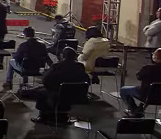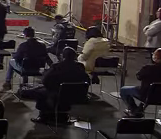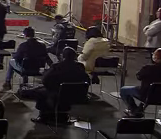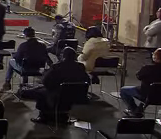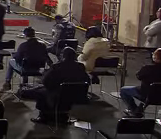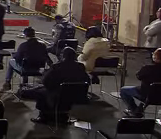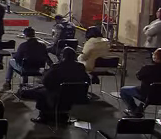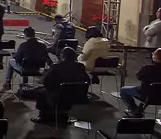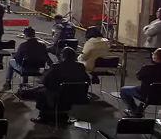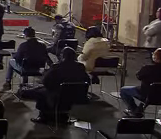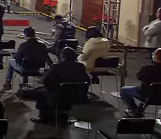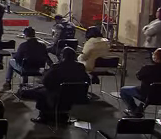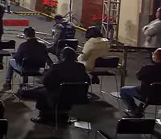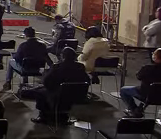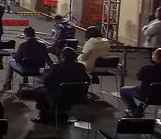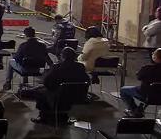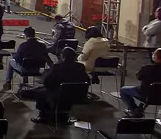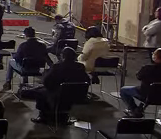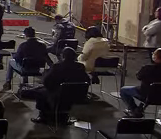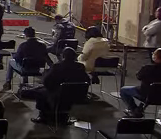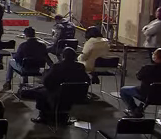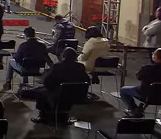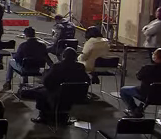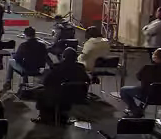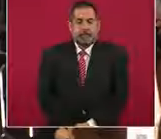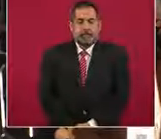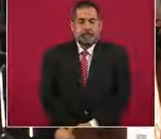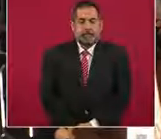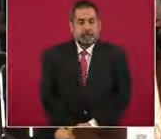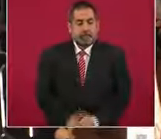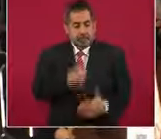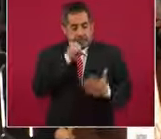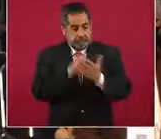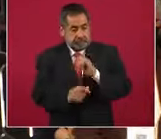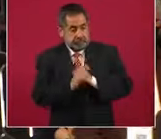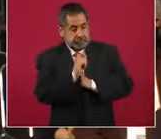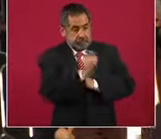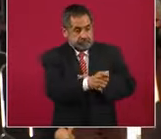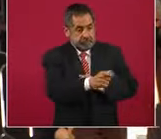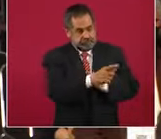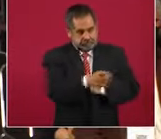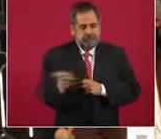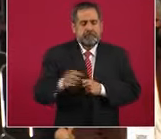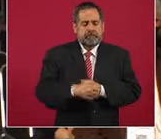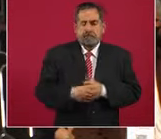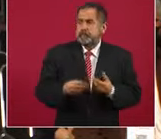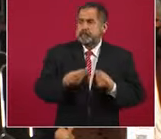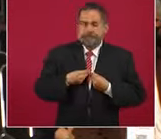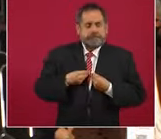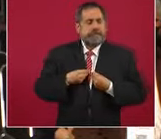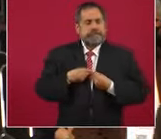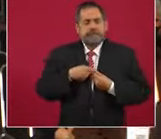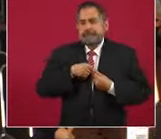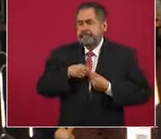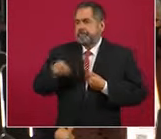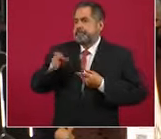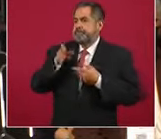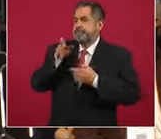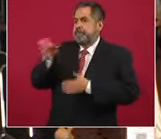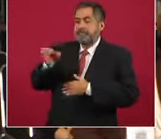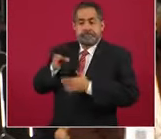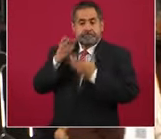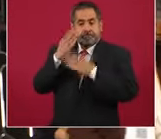Cuando los beneficiarios acuden a estos bancos, el dinero ya desapareció. Esta es una